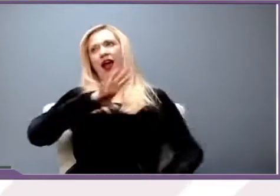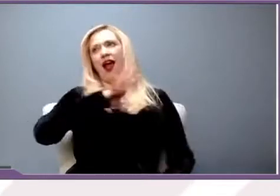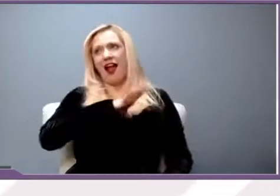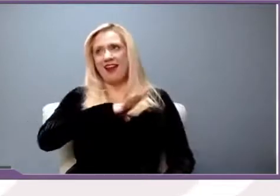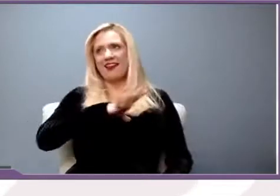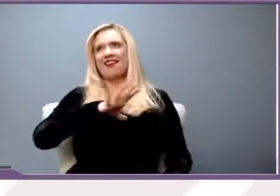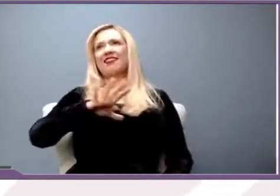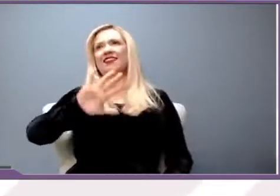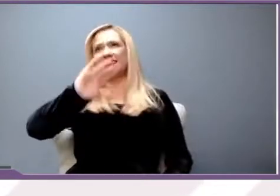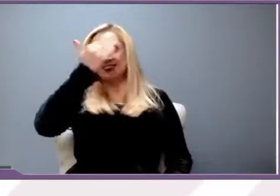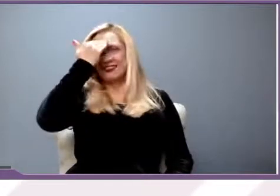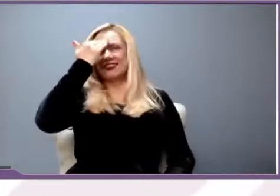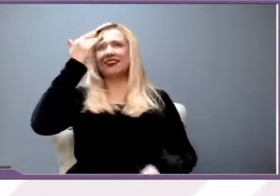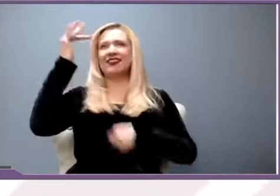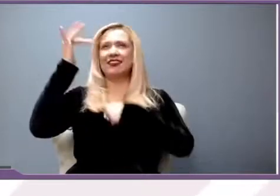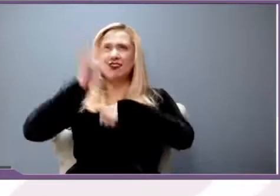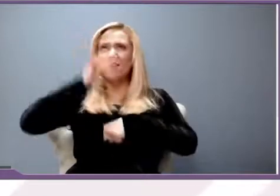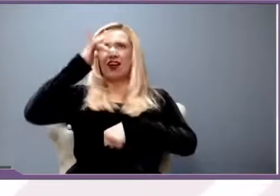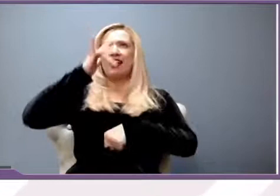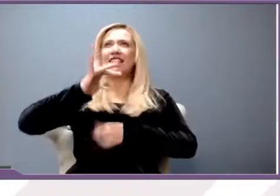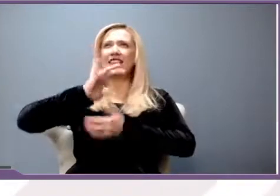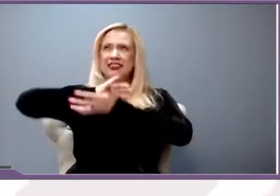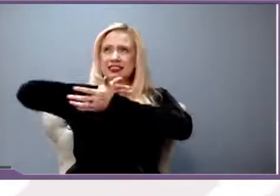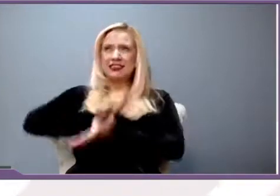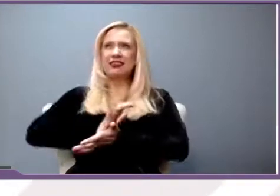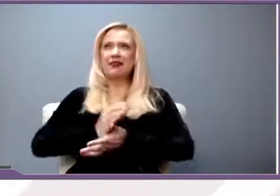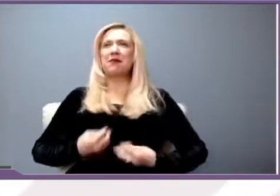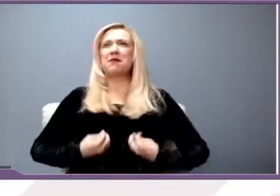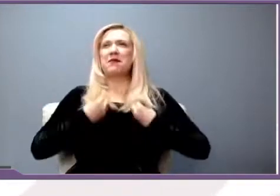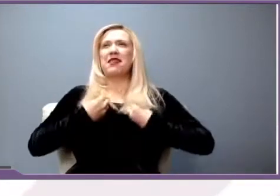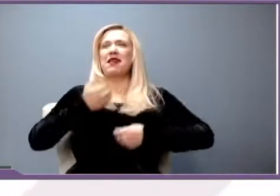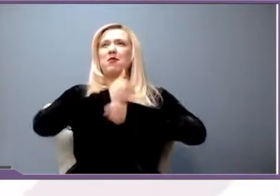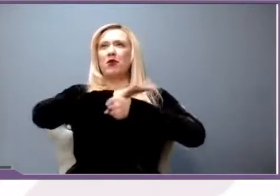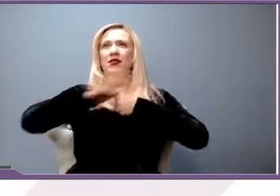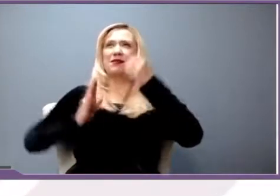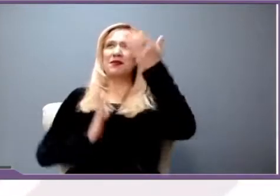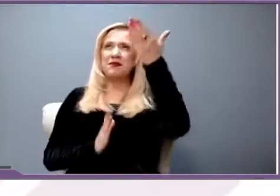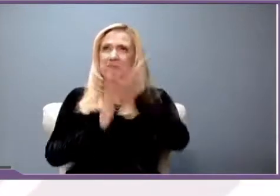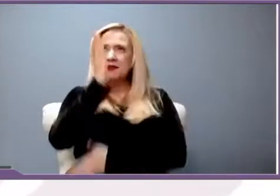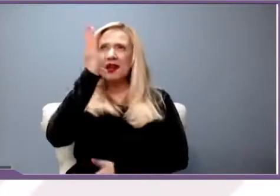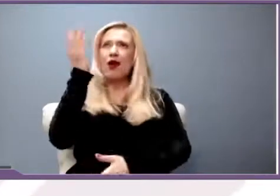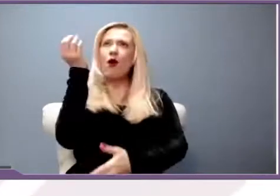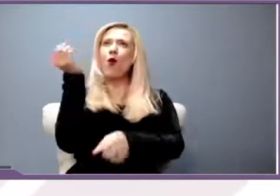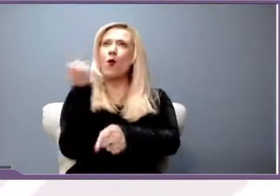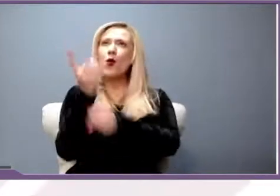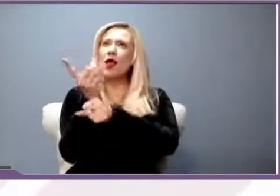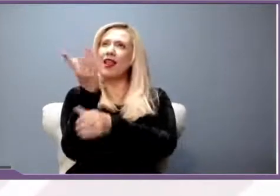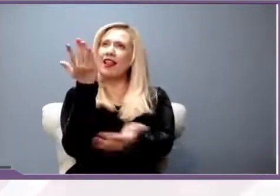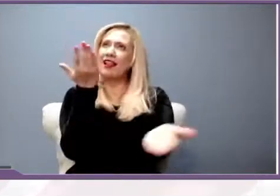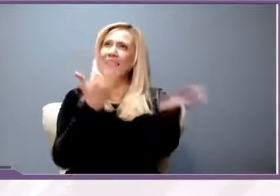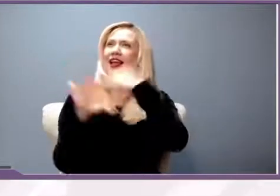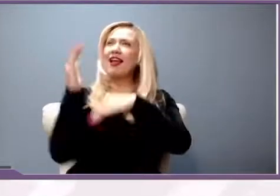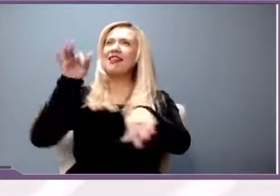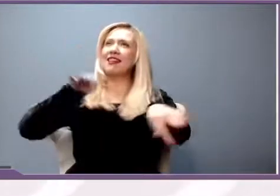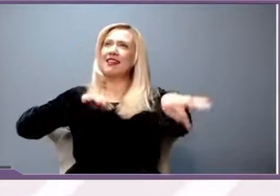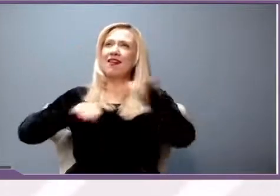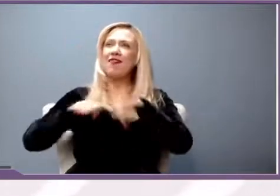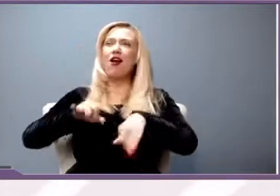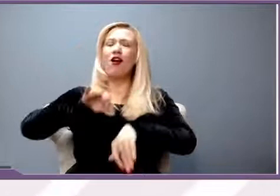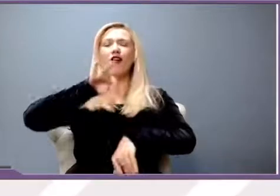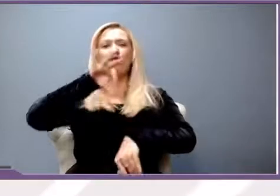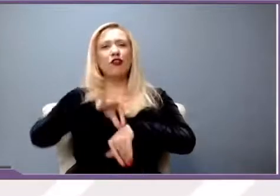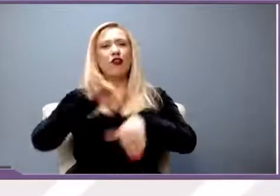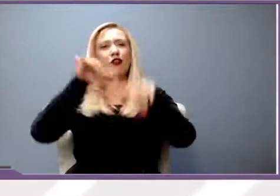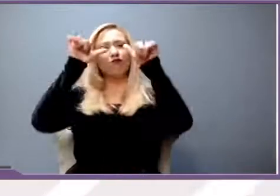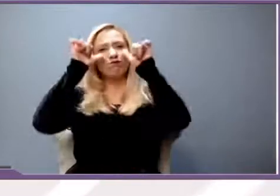concretas de discriminación que afectan nuestra calidad de vida, que nos impiden el acceso al empleo, que nos impiden el acceso a servicios de salud